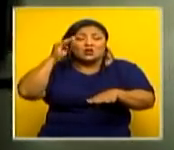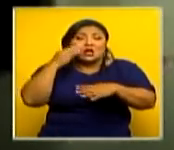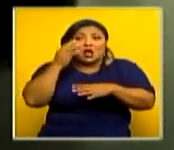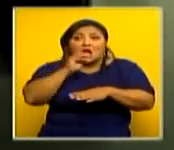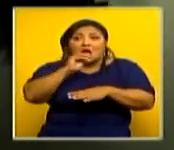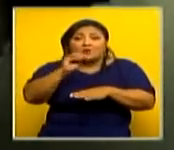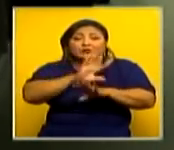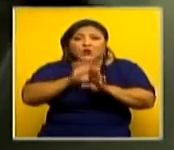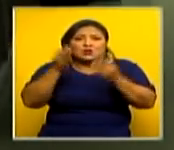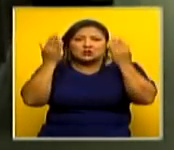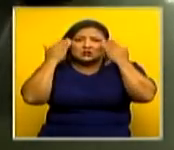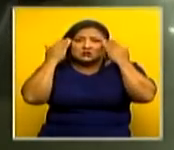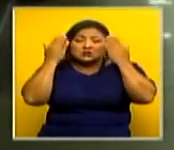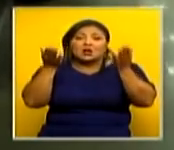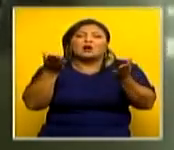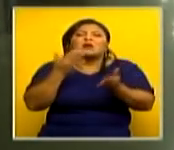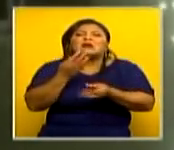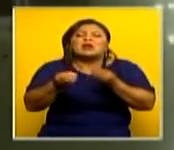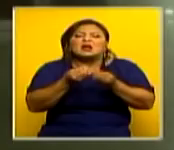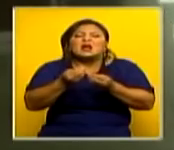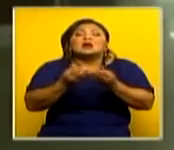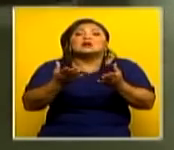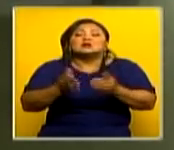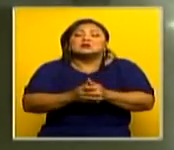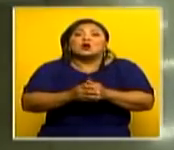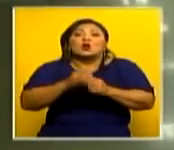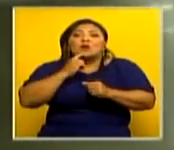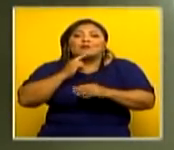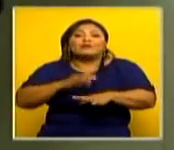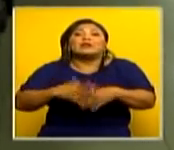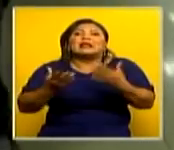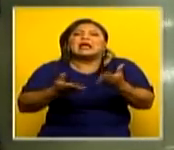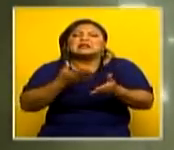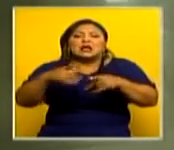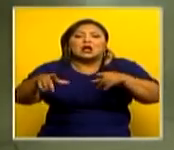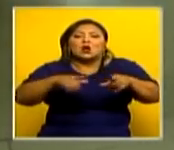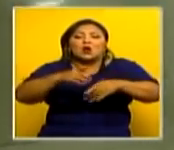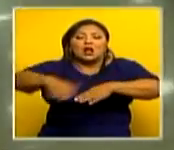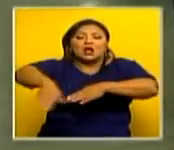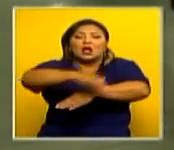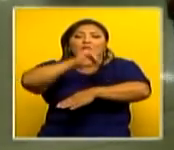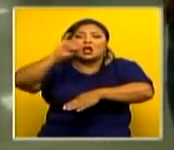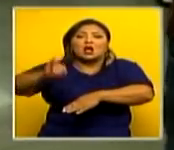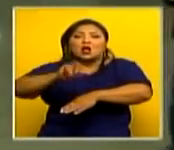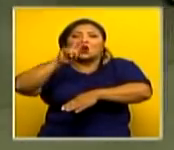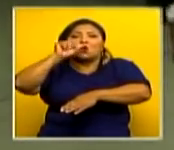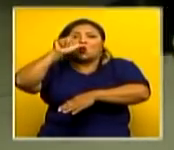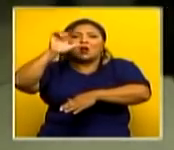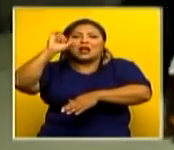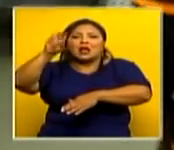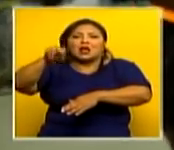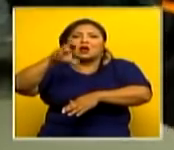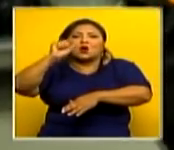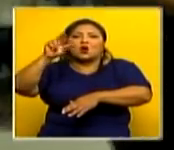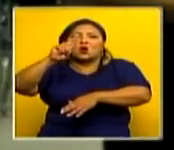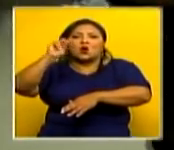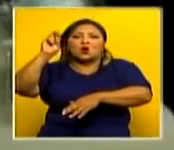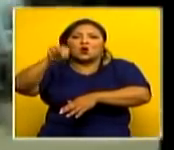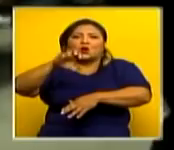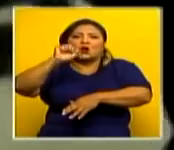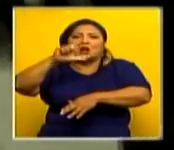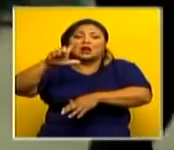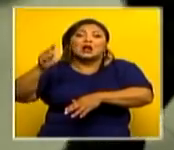conocimiento de que estaba cometiendo un ilícito en el sector de la calle Julián Coronel, cerca al hospital